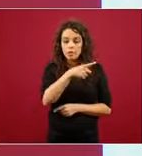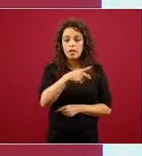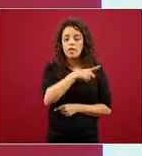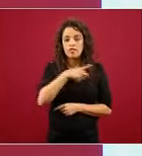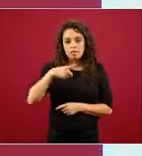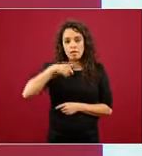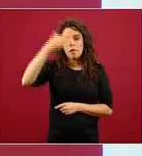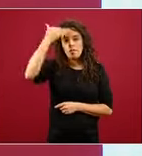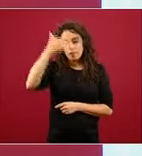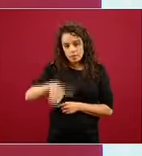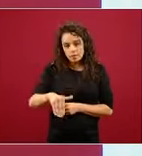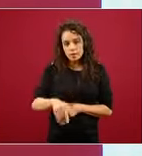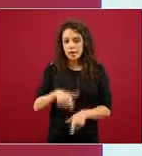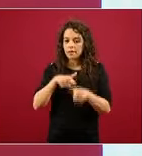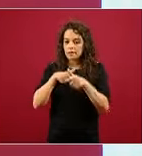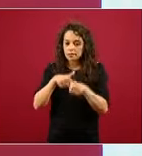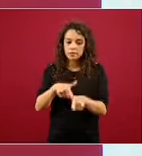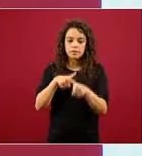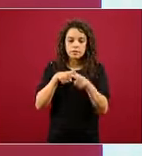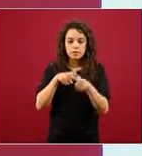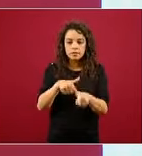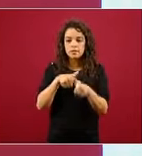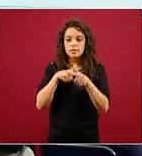continuar estableciendo todas estas